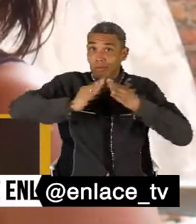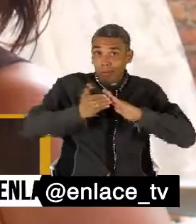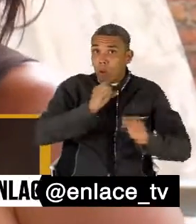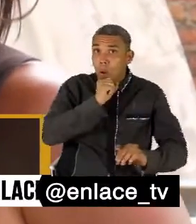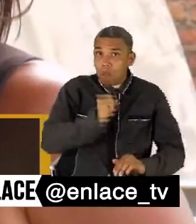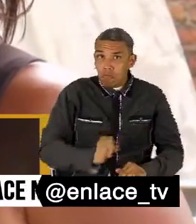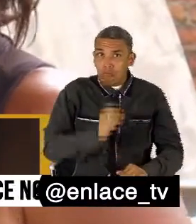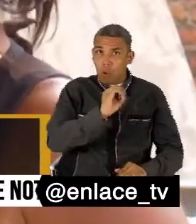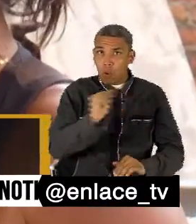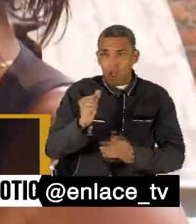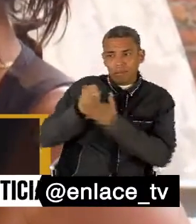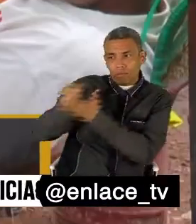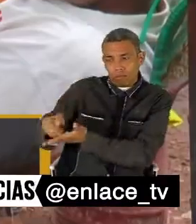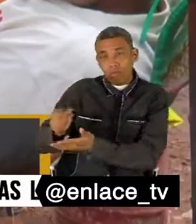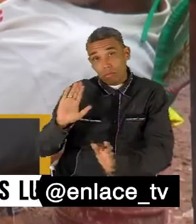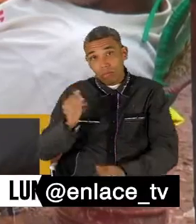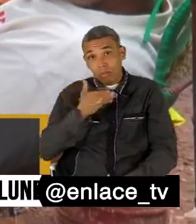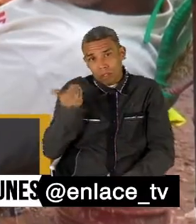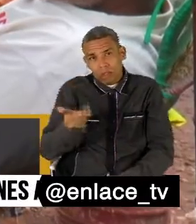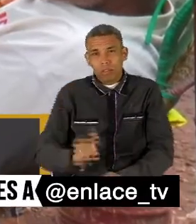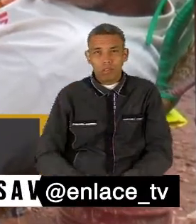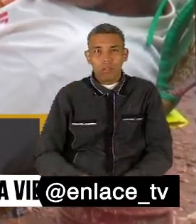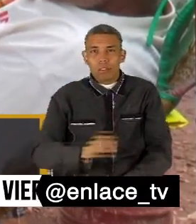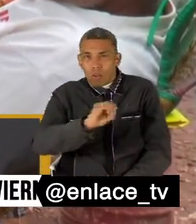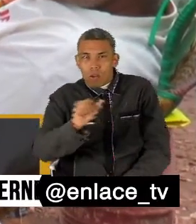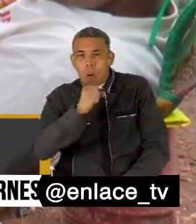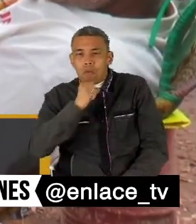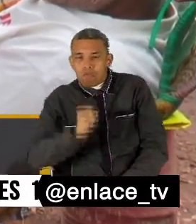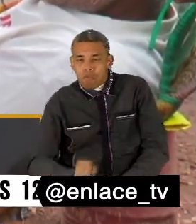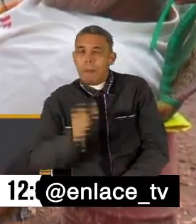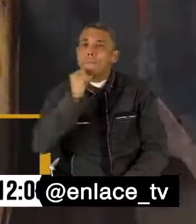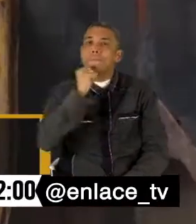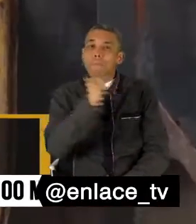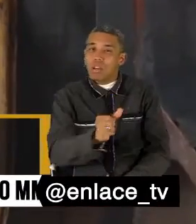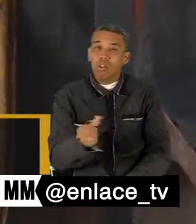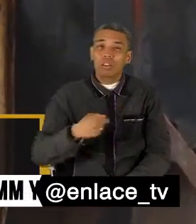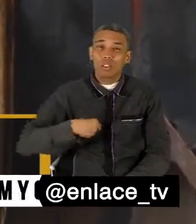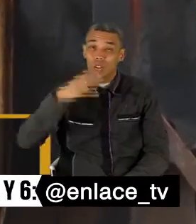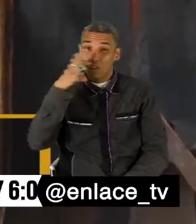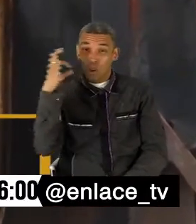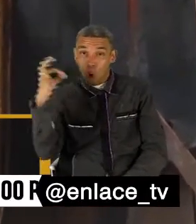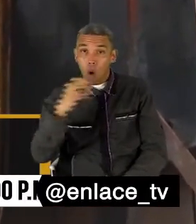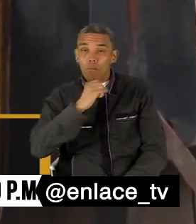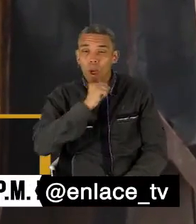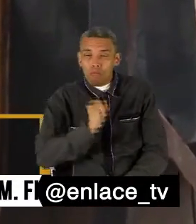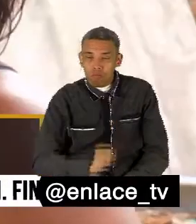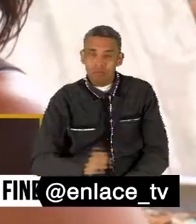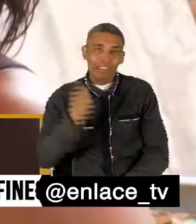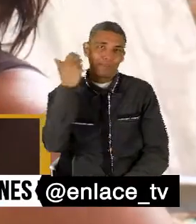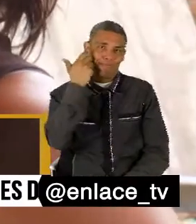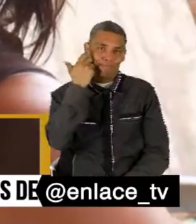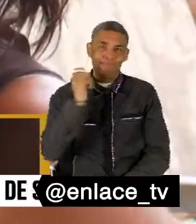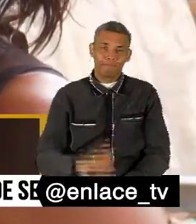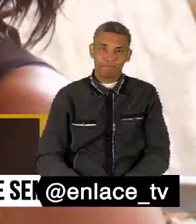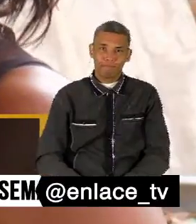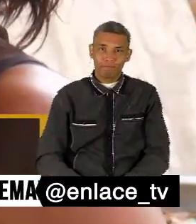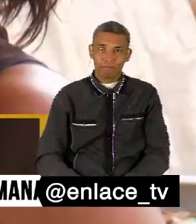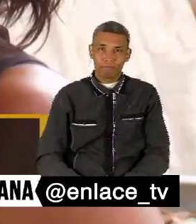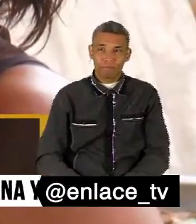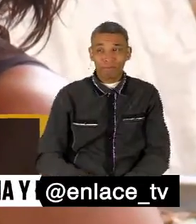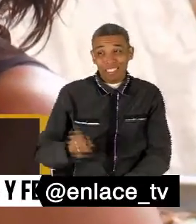abuelos, que hoy por mí, mañana por ti. El drama de la pareja se agudiza con la enfermedad que padece el padre de familia. Está enfermo, tiene manguera